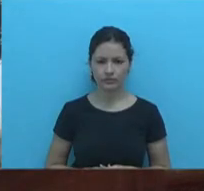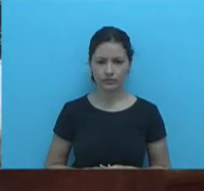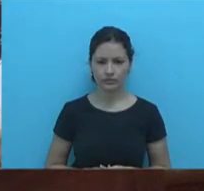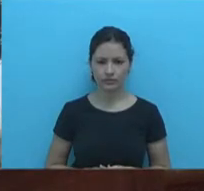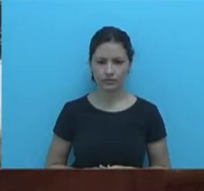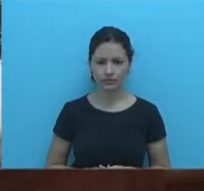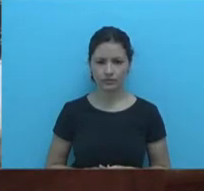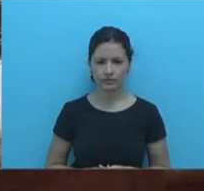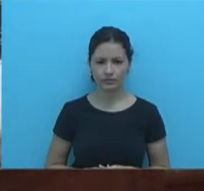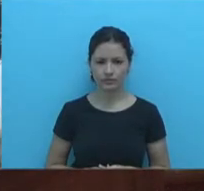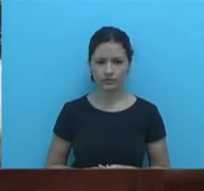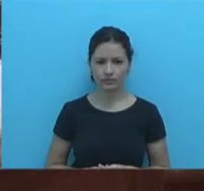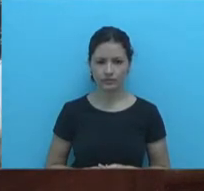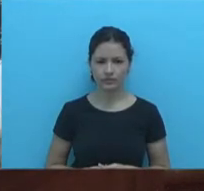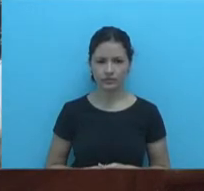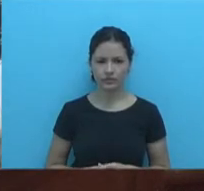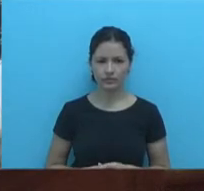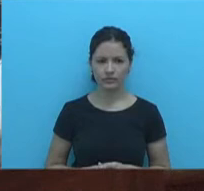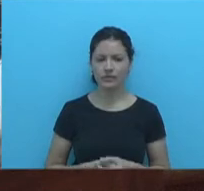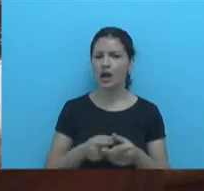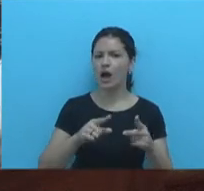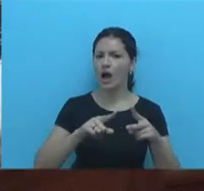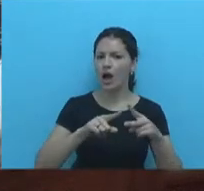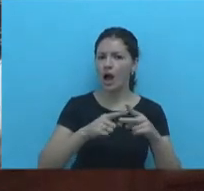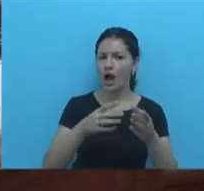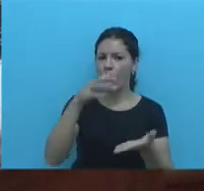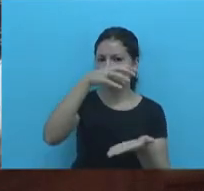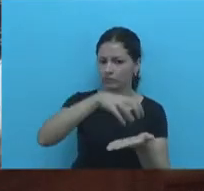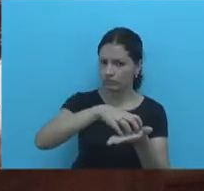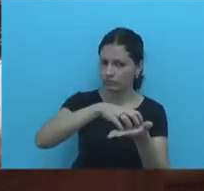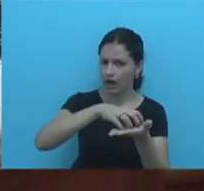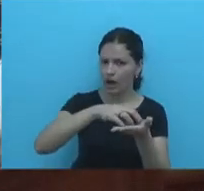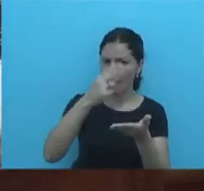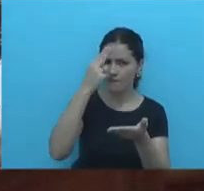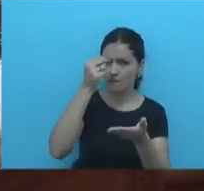máquinas, pero en cambio los cursos de primeros auxilios sí sería una buena idea para todas las escuelas.